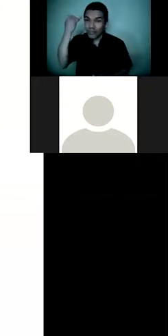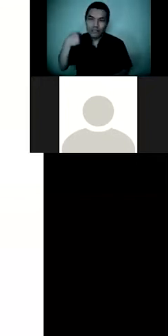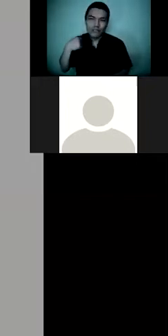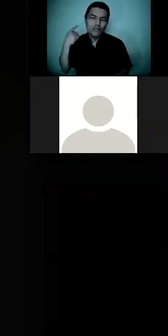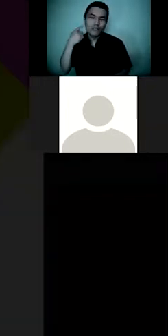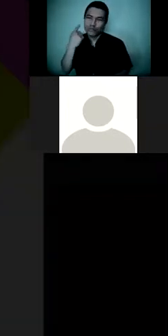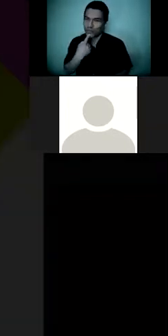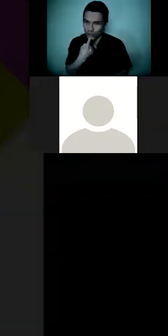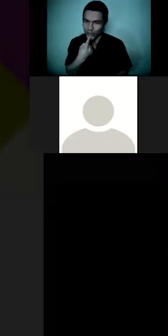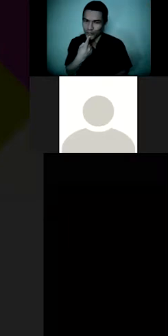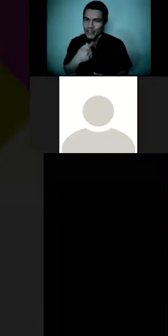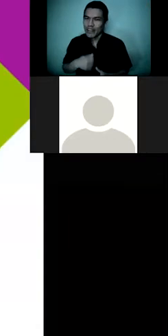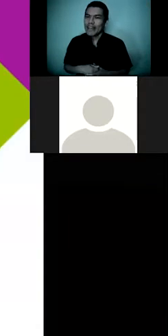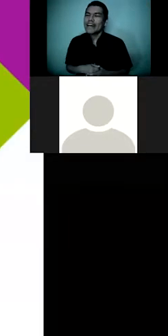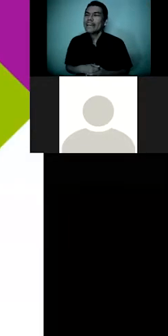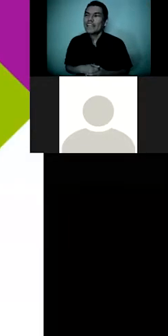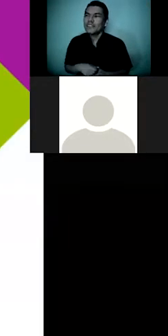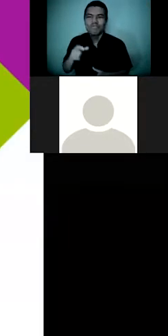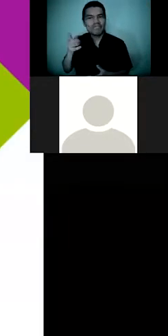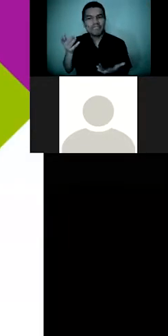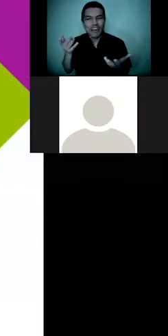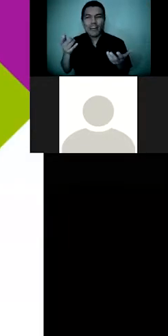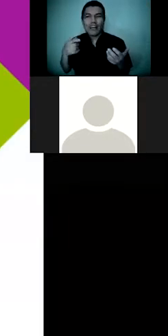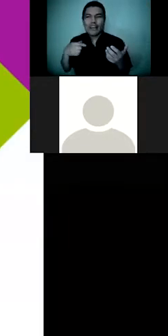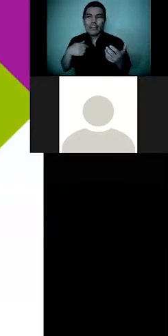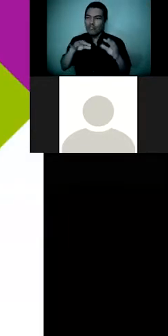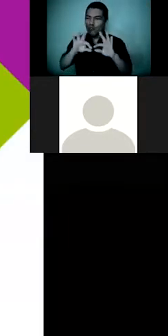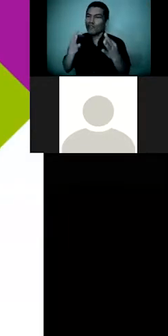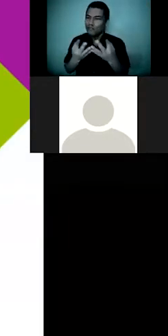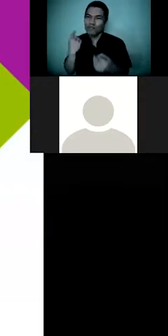para ustedes el día de hoy. Yo soy una persona sorda, mi nombre es Juan.